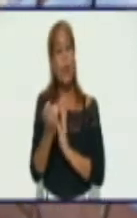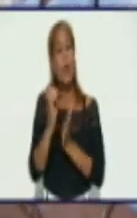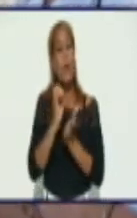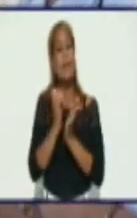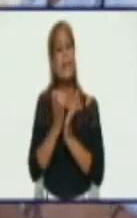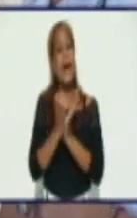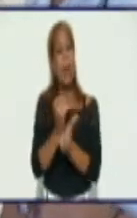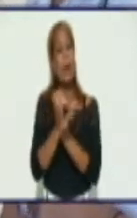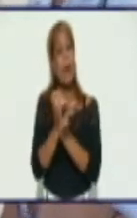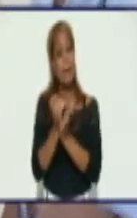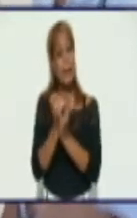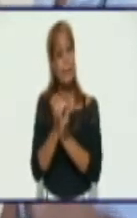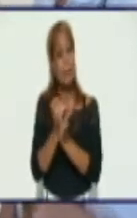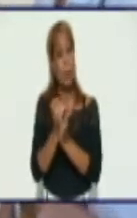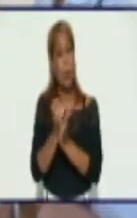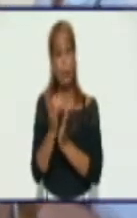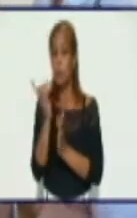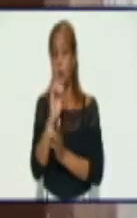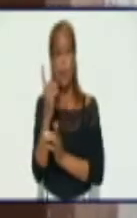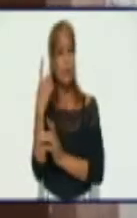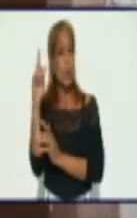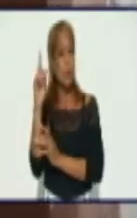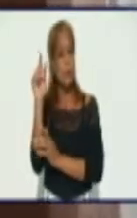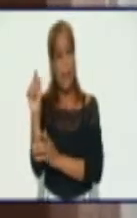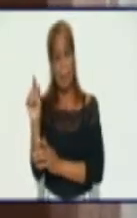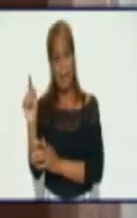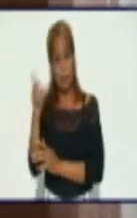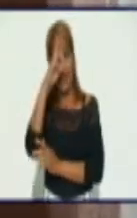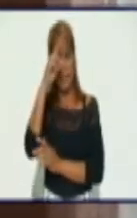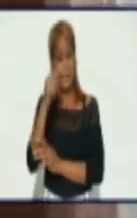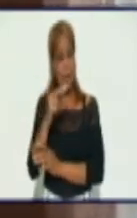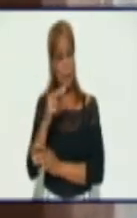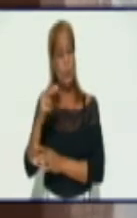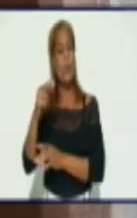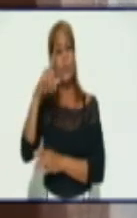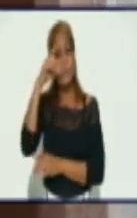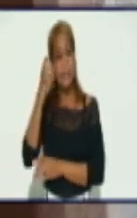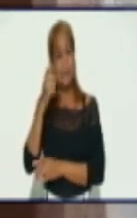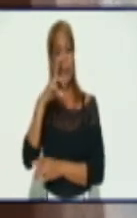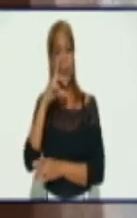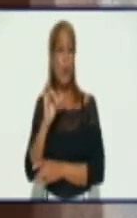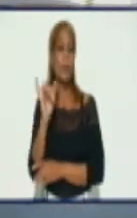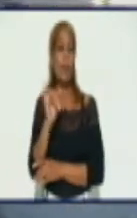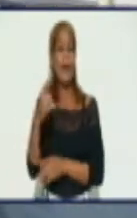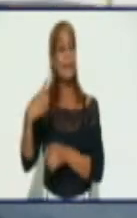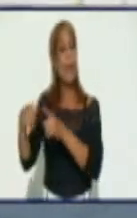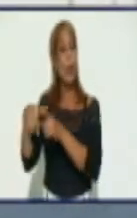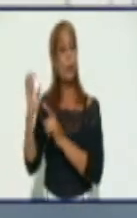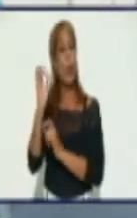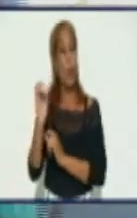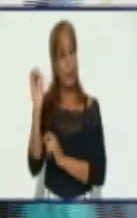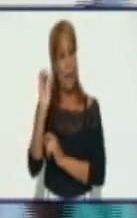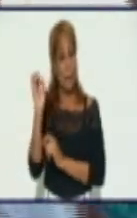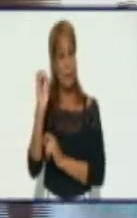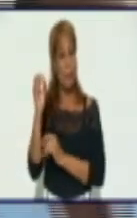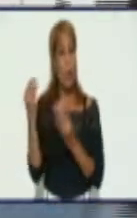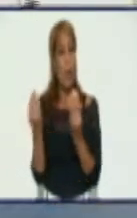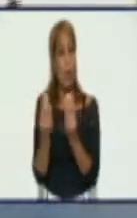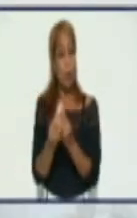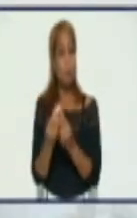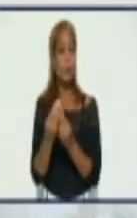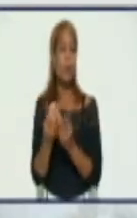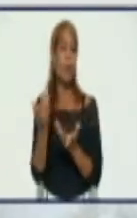no solamente de salud, sino también de los diferentes sectores que han estado acompañando a salud pública en todo